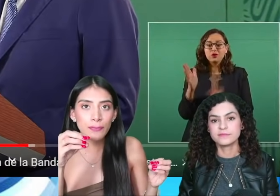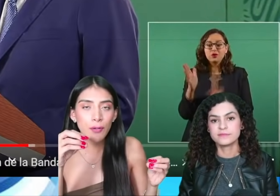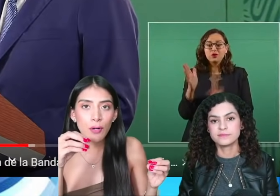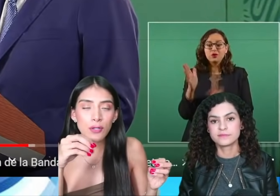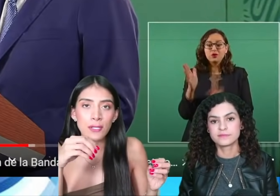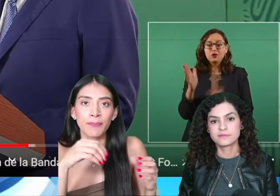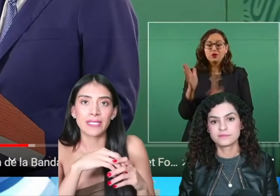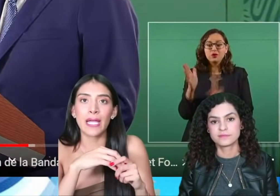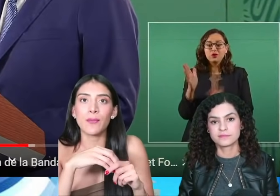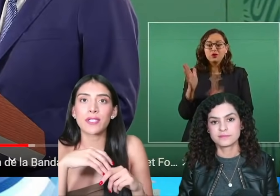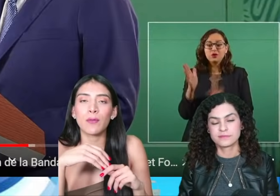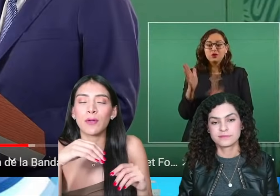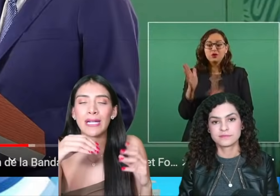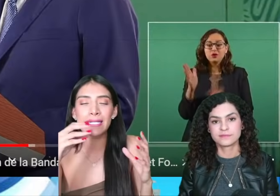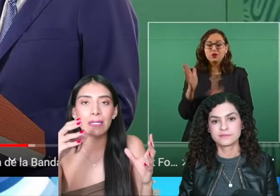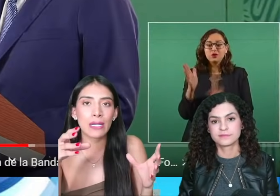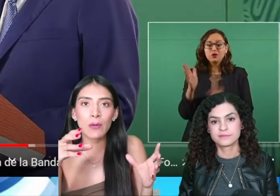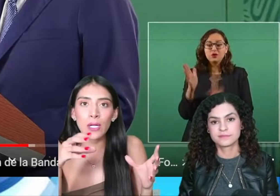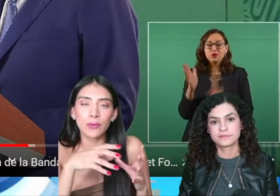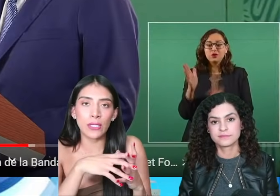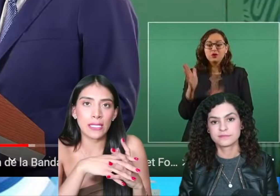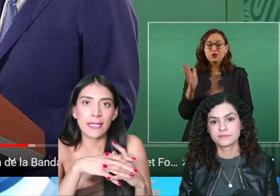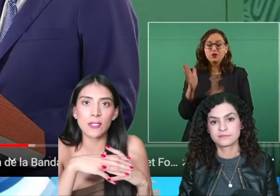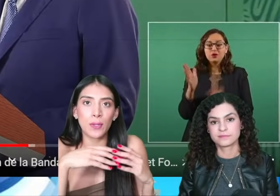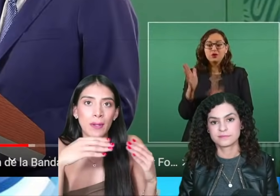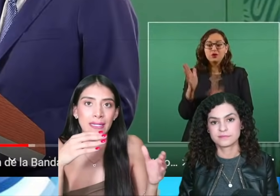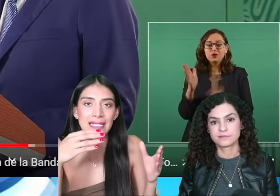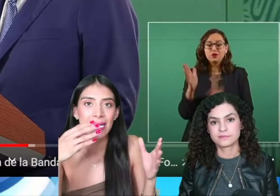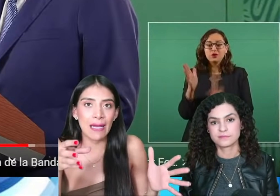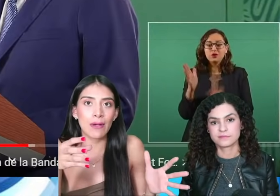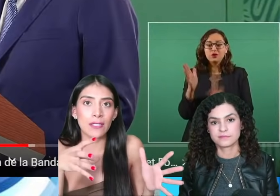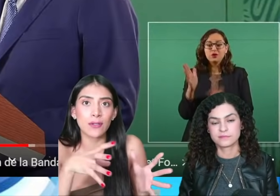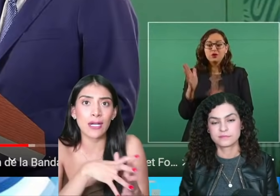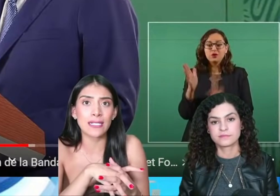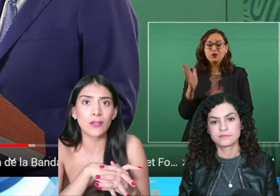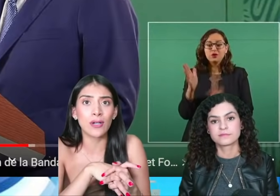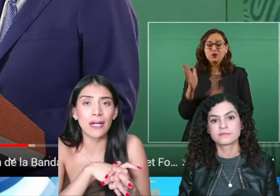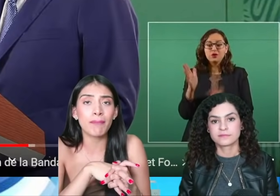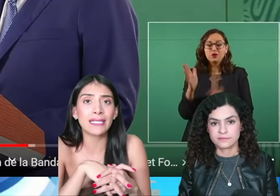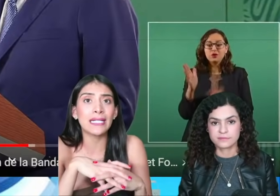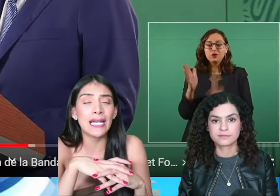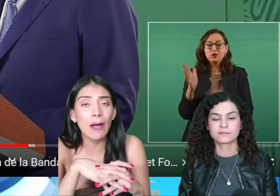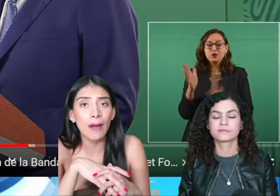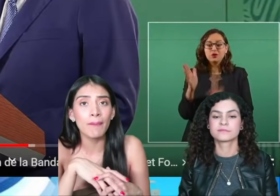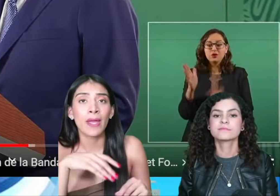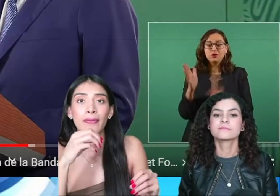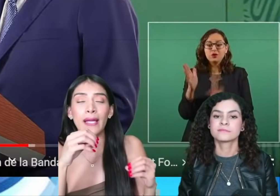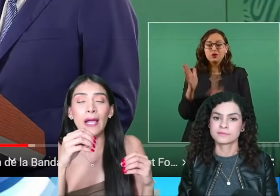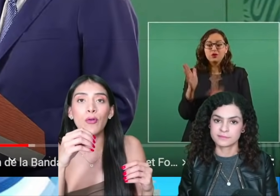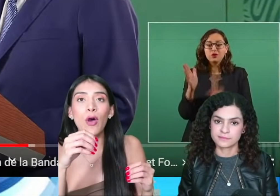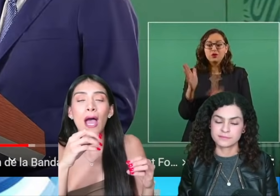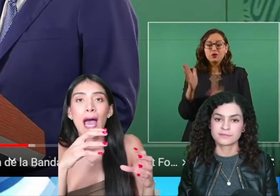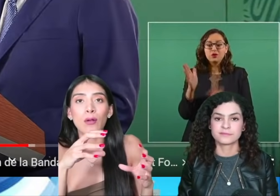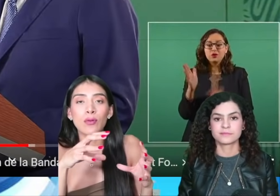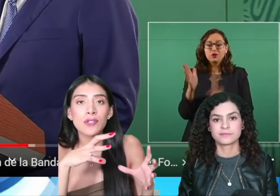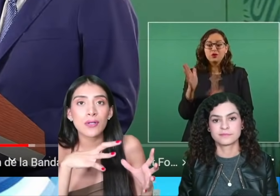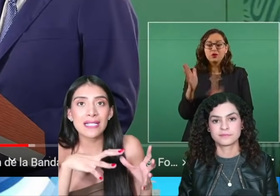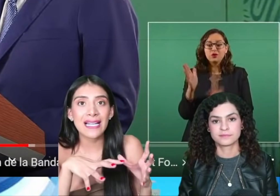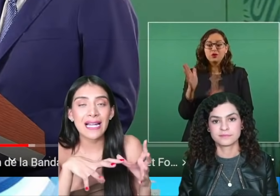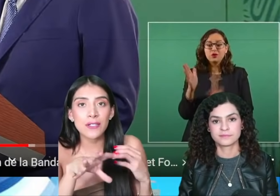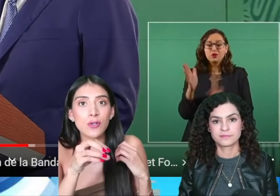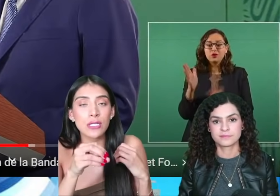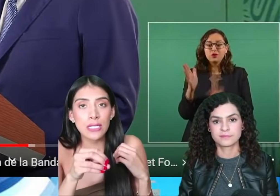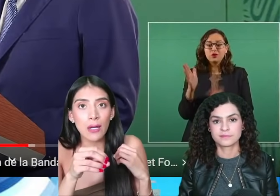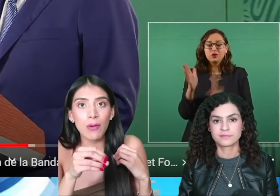Vicente Fox, sabemos que, bueno, él es de Guanajuato y quiso privatizar el agua, quiso quedarse con gran parte del agua, dejando algunas zonas